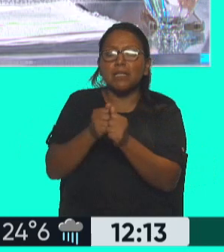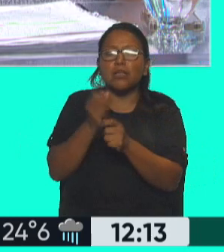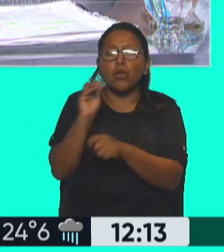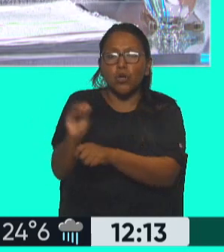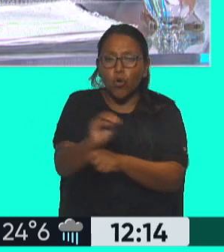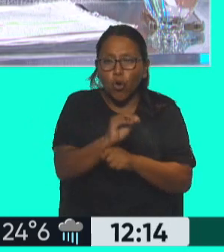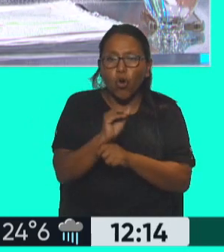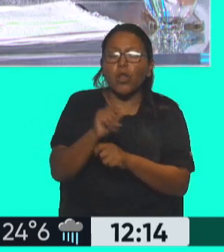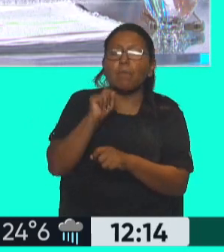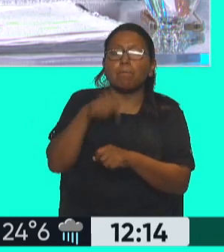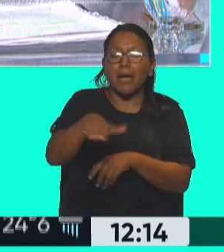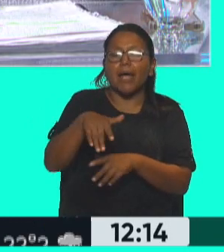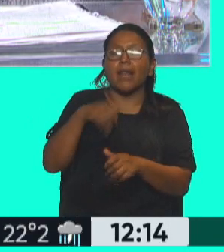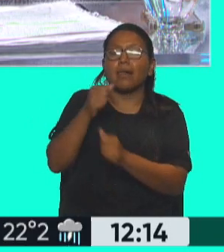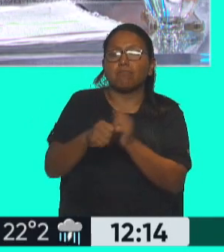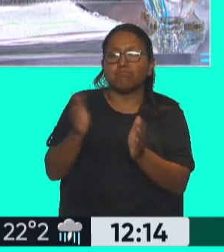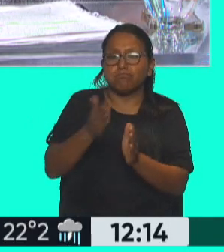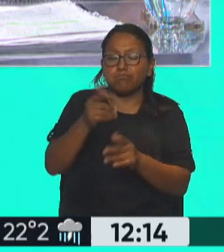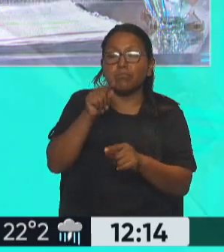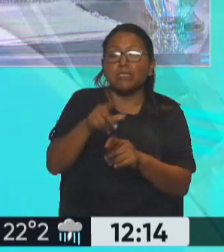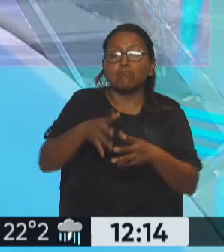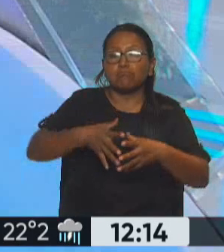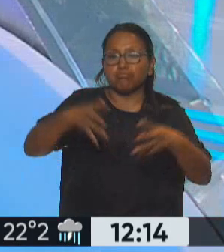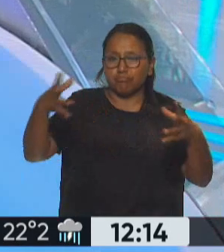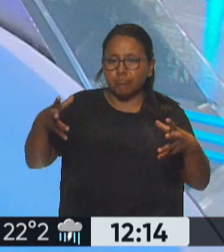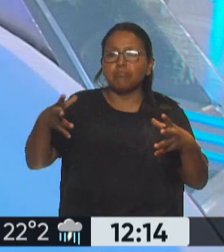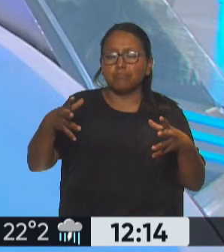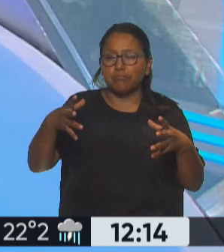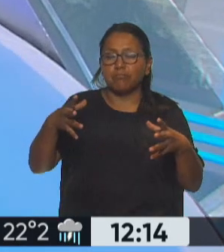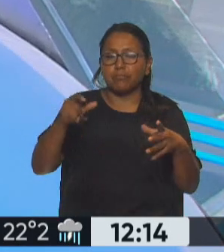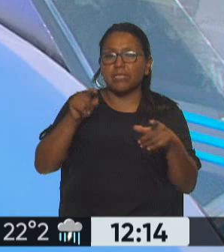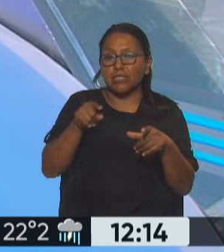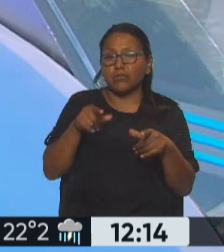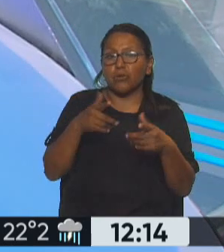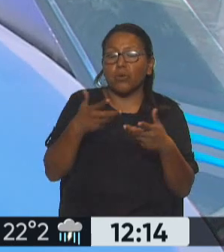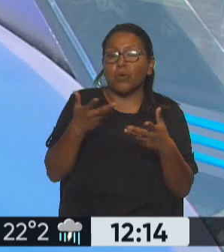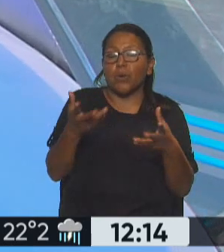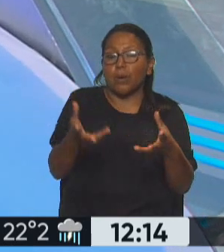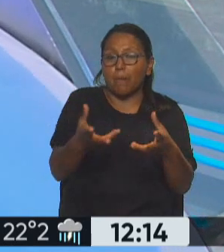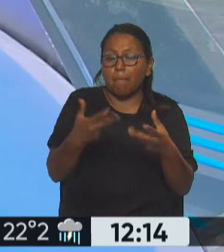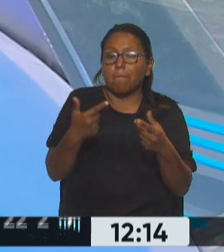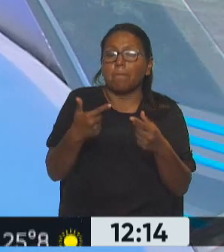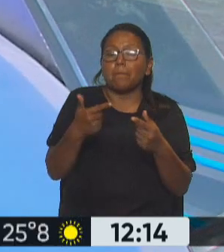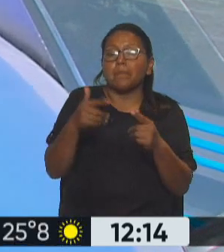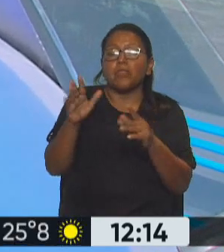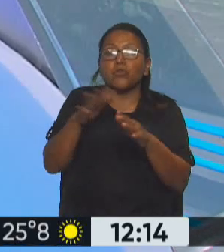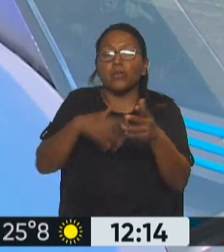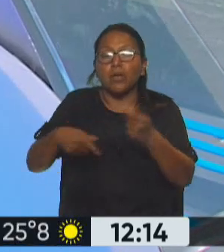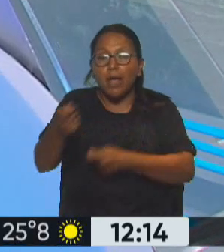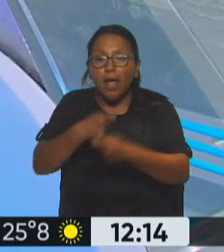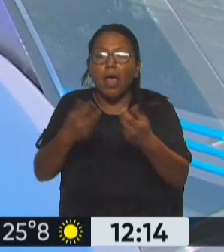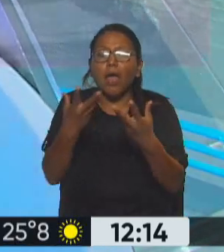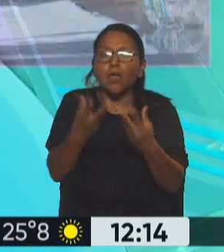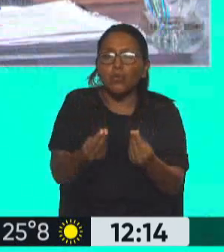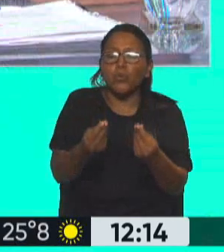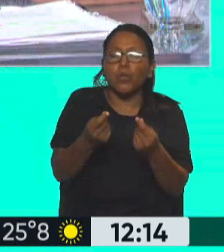para la producción. Bueno, ahí se ha aumentado la capacidad de encierro, quiere decir que eso también saca Hacienda del mercado y ayuda